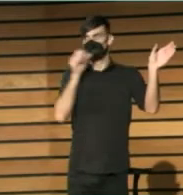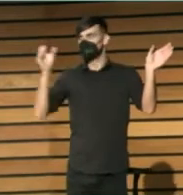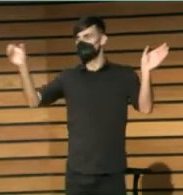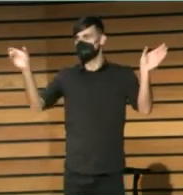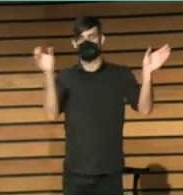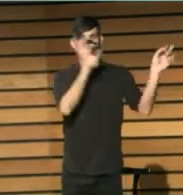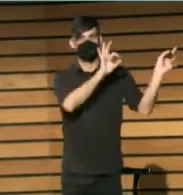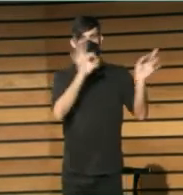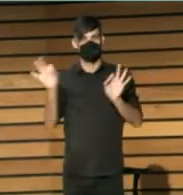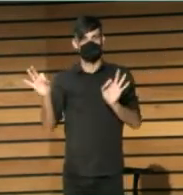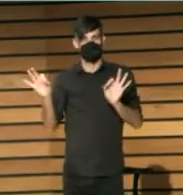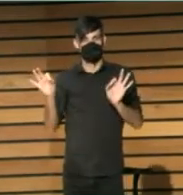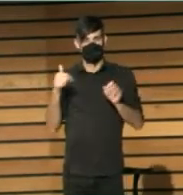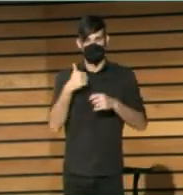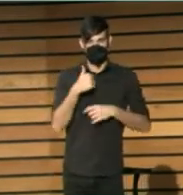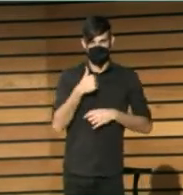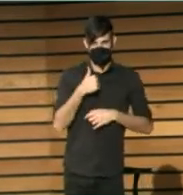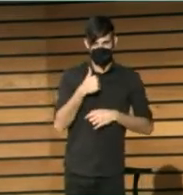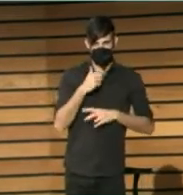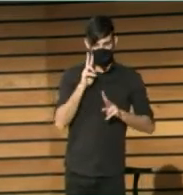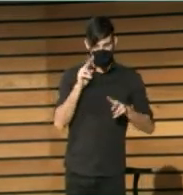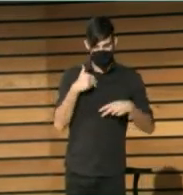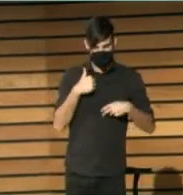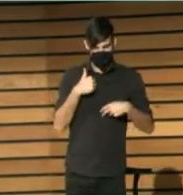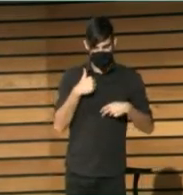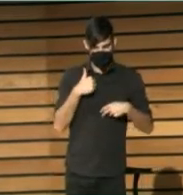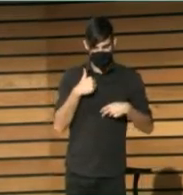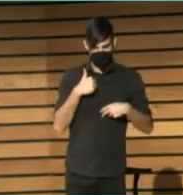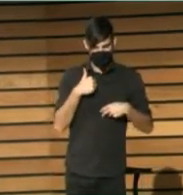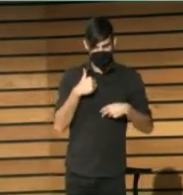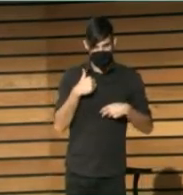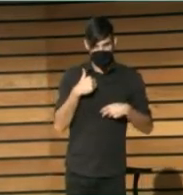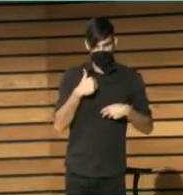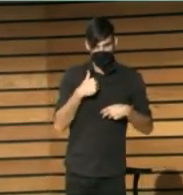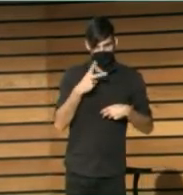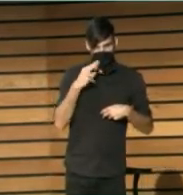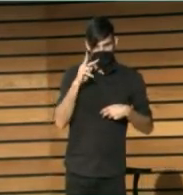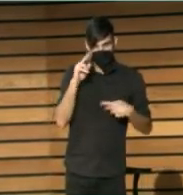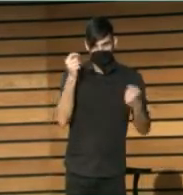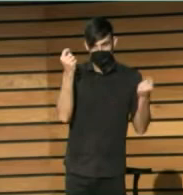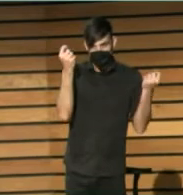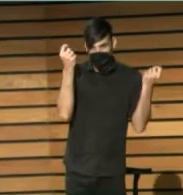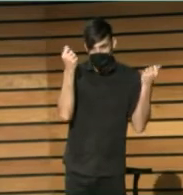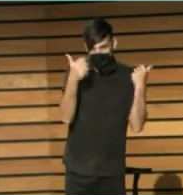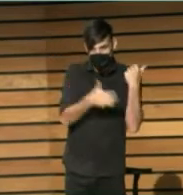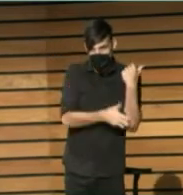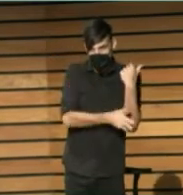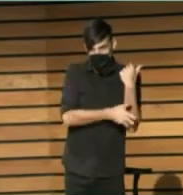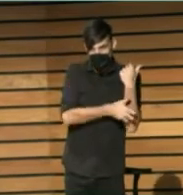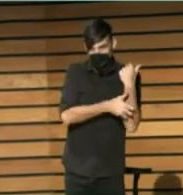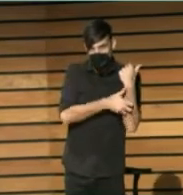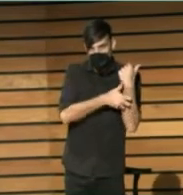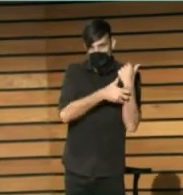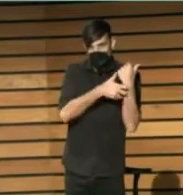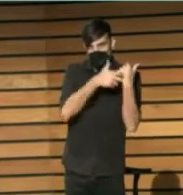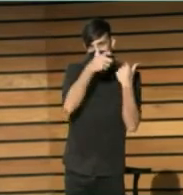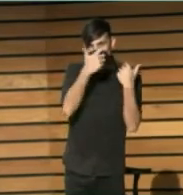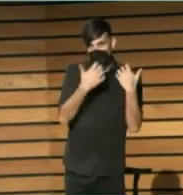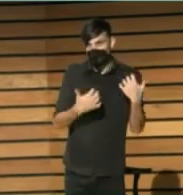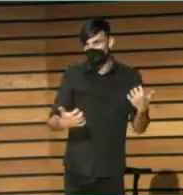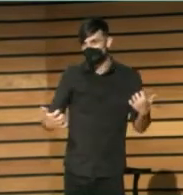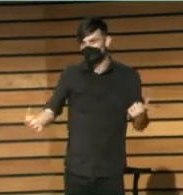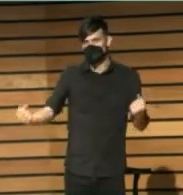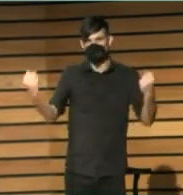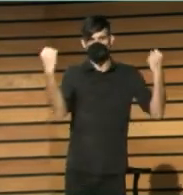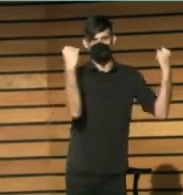Y yo dije, yo voy a hablar con esa magra experiencia ante personas que tienen una